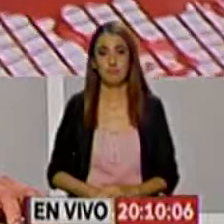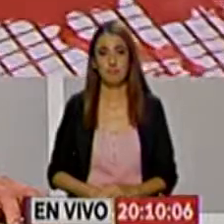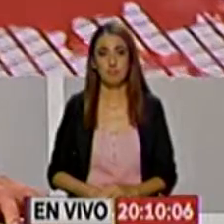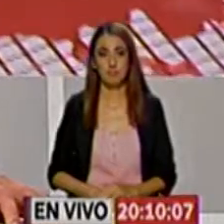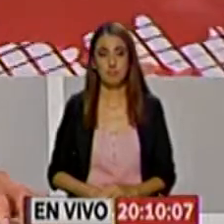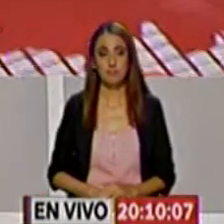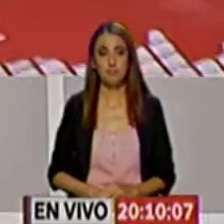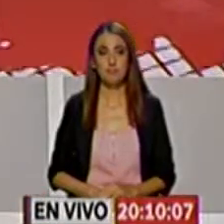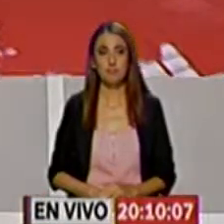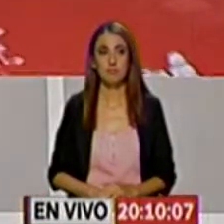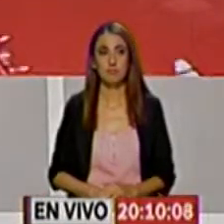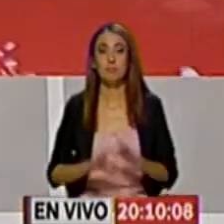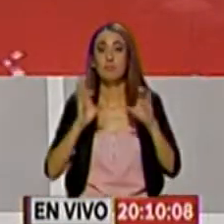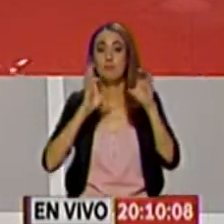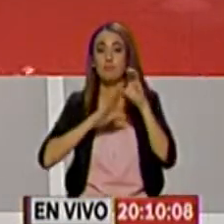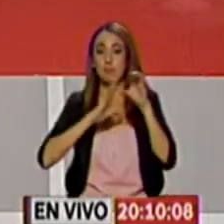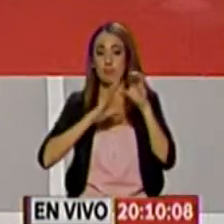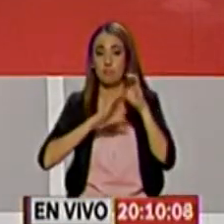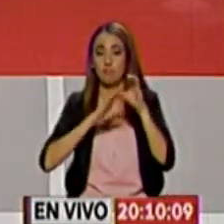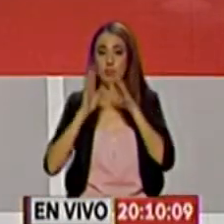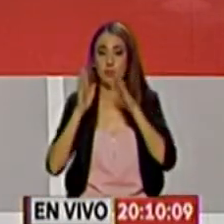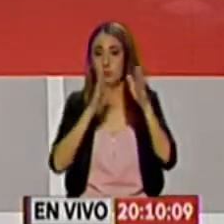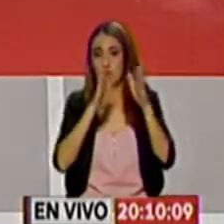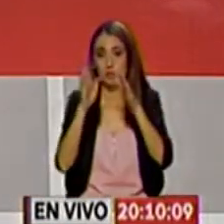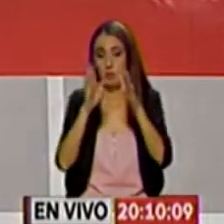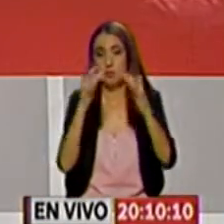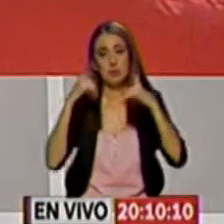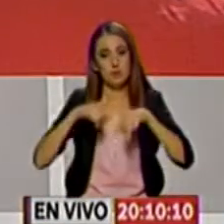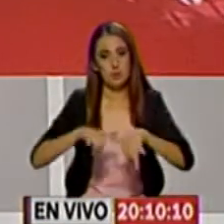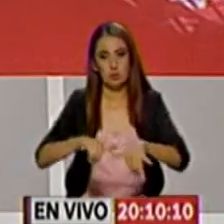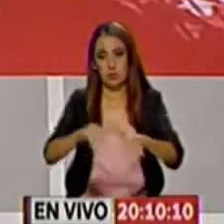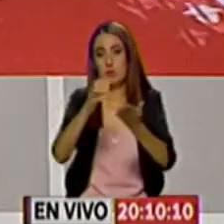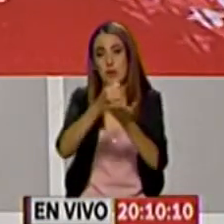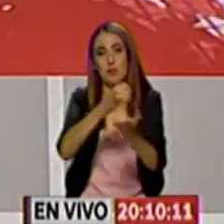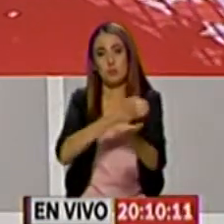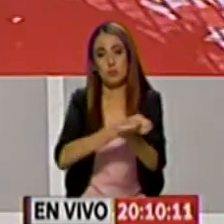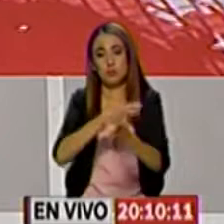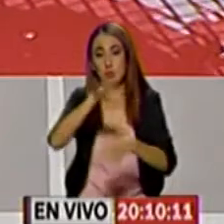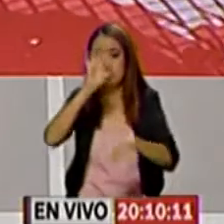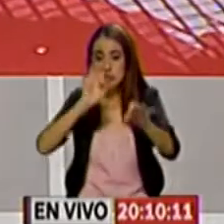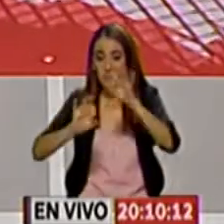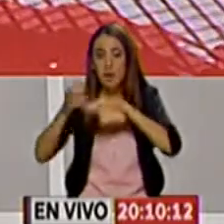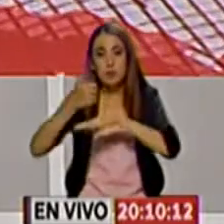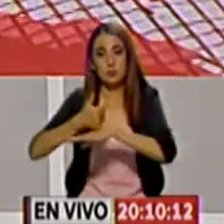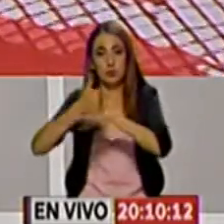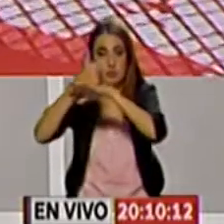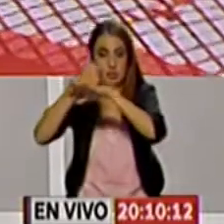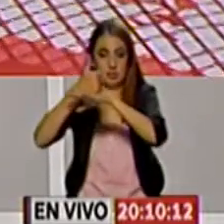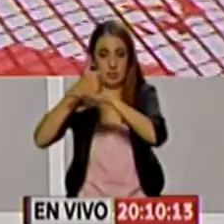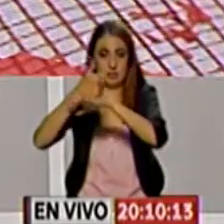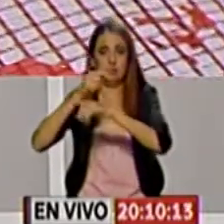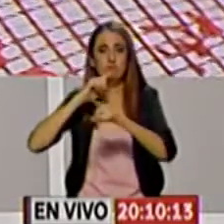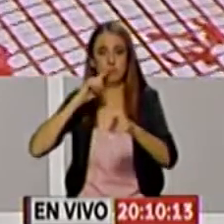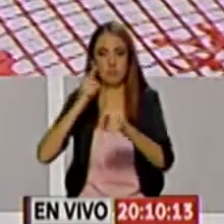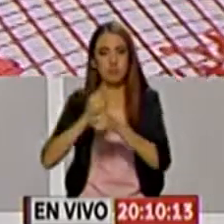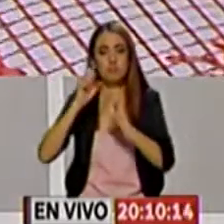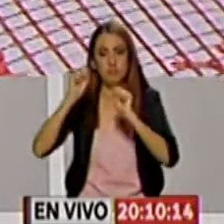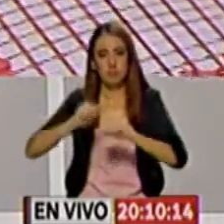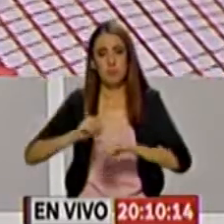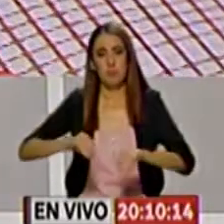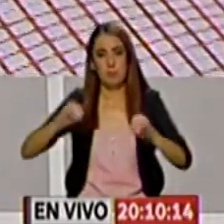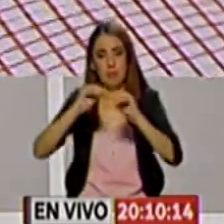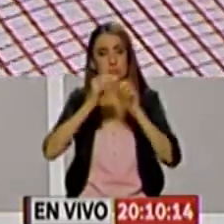y el consejo de participación ciudadana transitorio continúa con los concursos de selección de autoridades asegura que lo hace con mayores controles